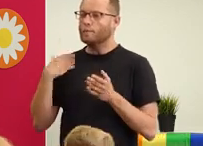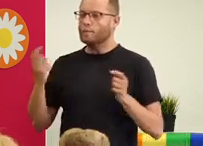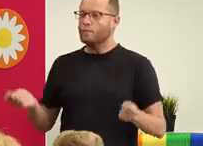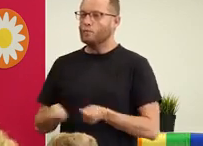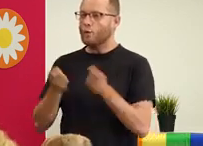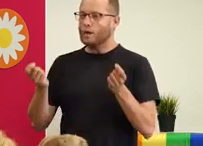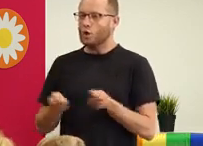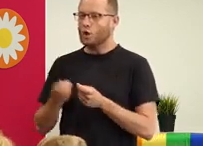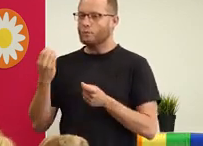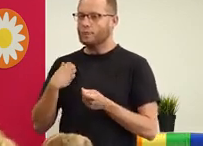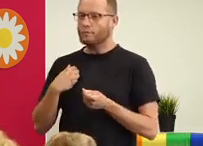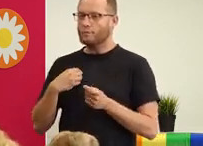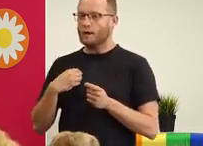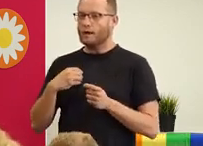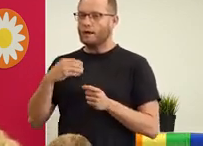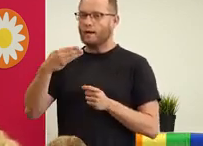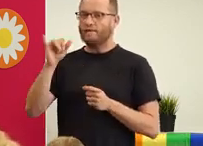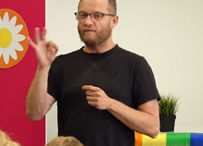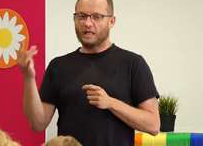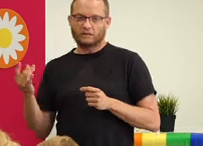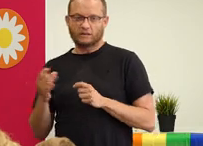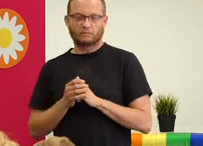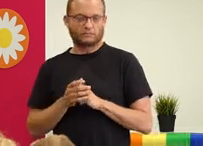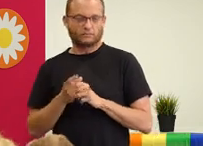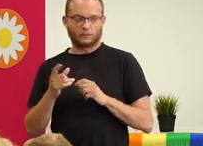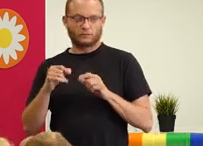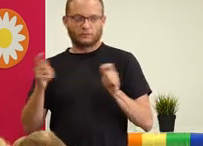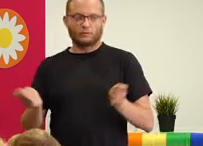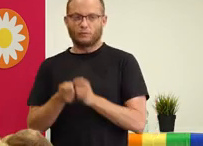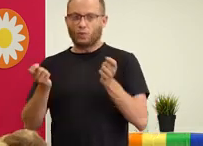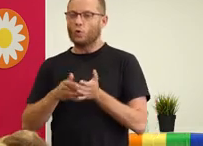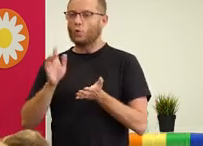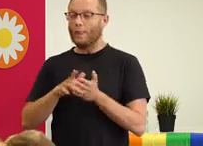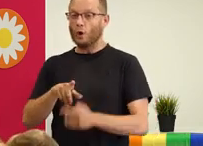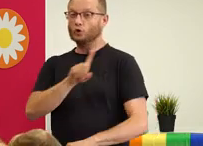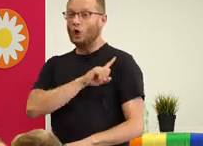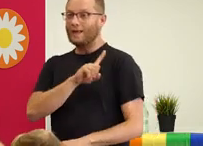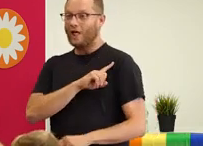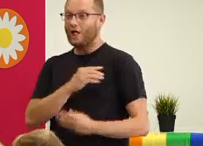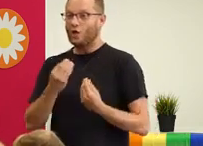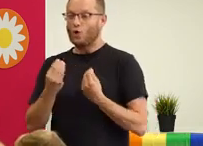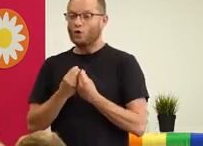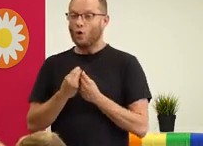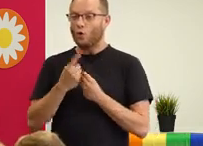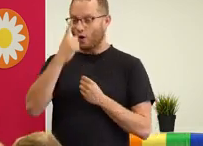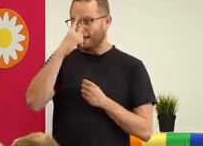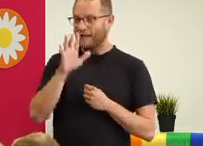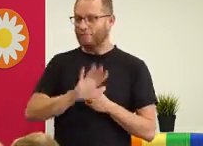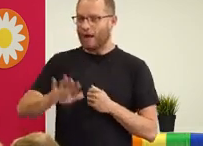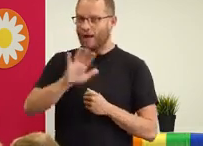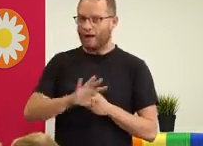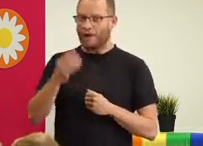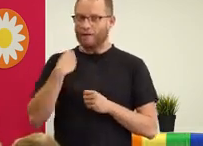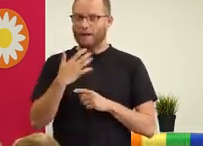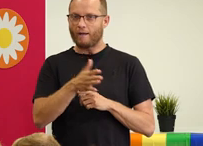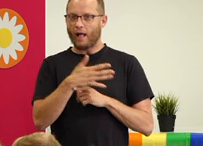desde de la cuenta de X del Estado de Israel, cuando salió el soldado con la imagen de